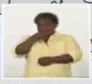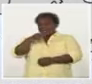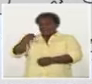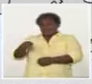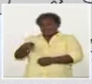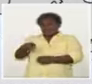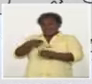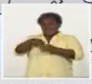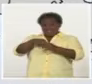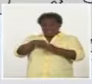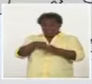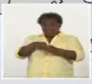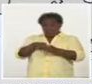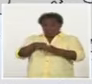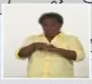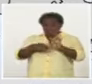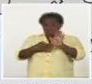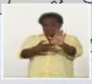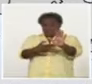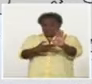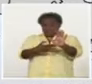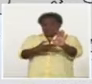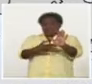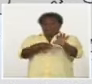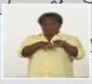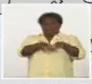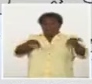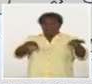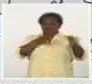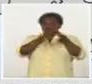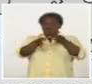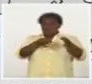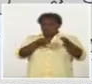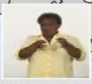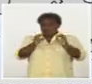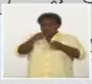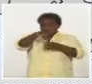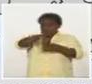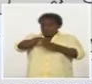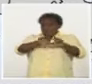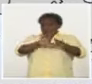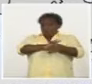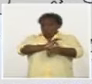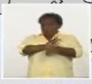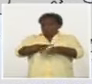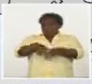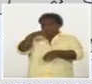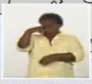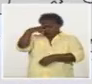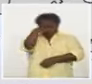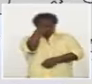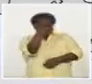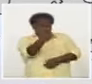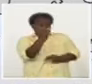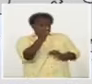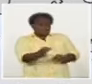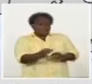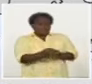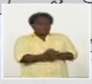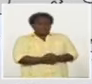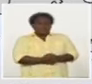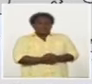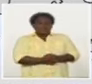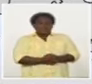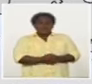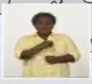el aislamiento funciona durante la pandemia. Es así, y las medidas de restricción, claro, cualquiera pudiera